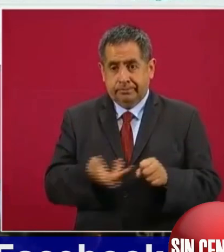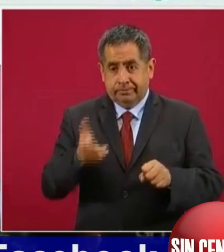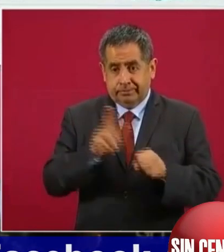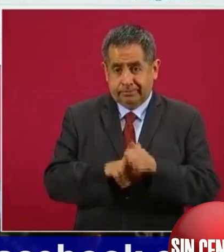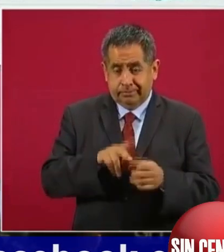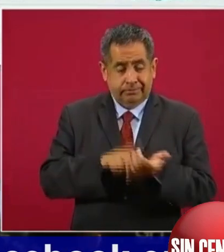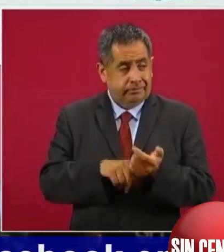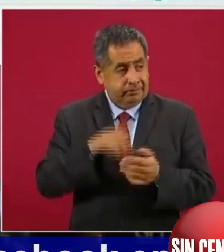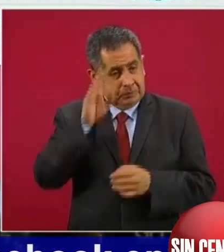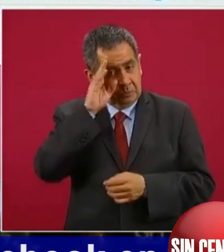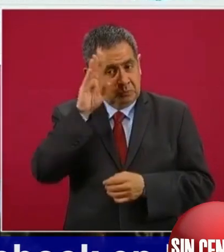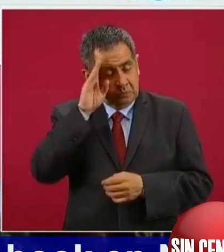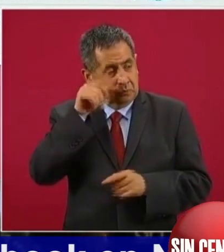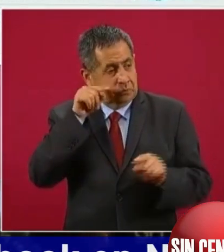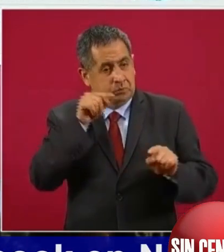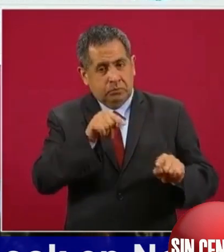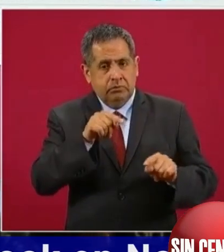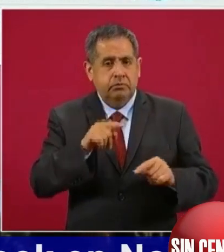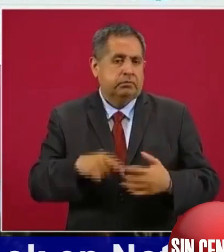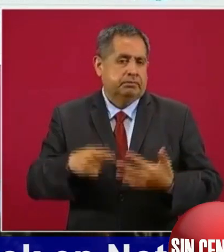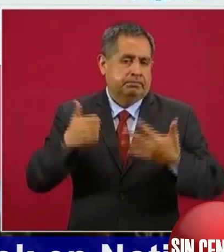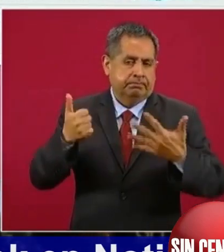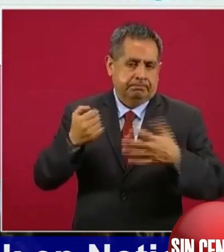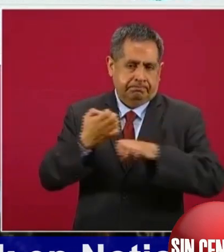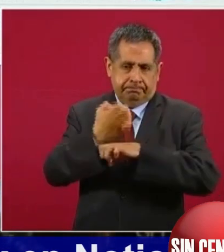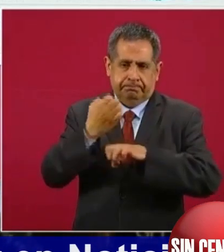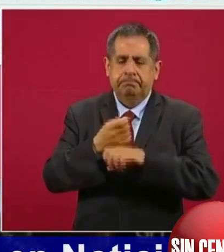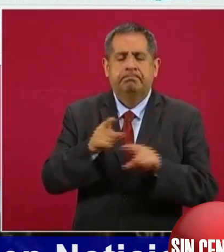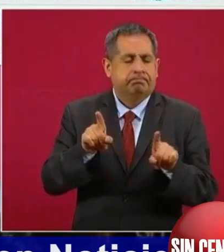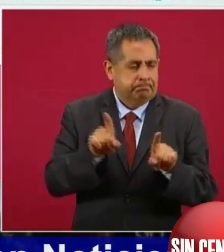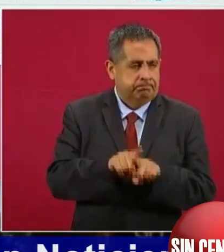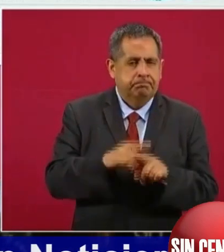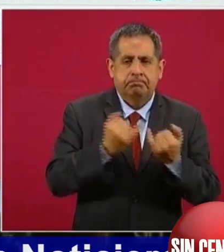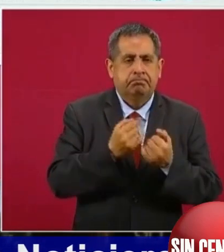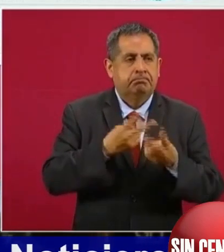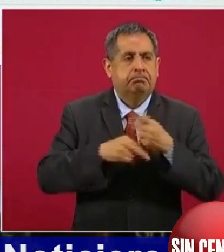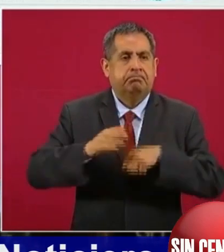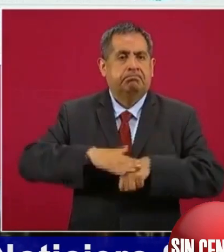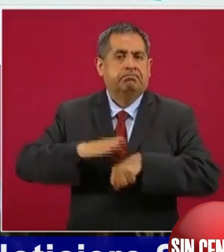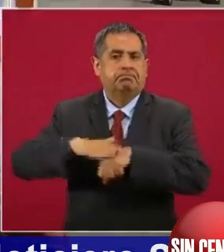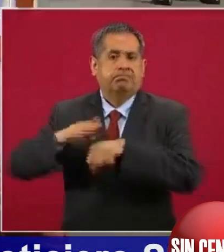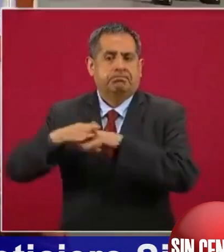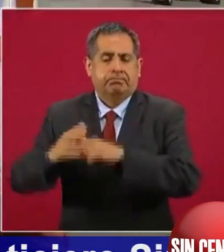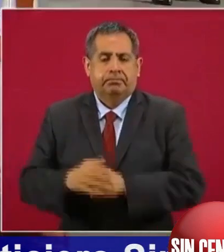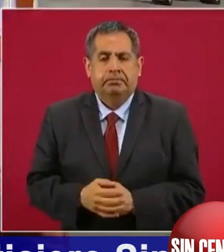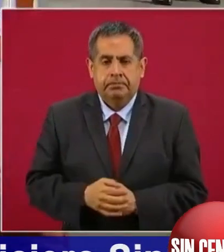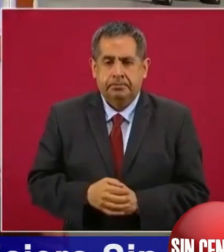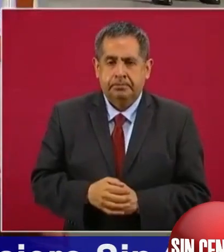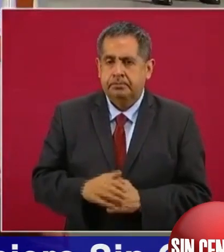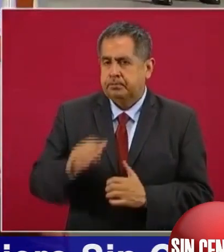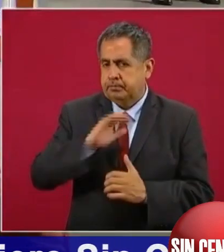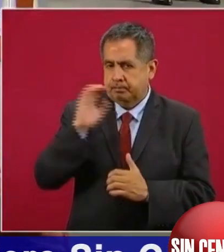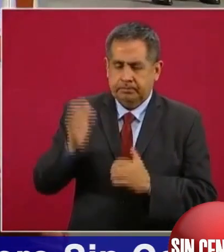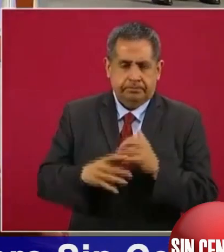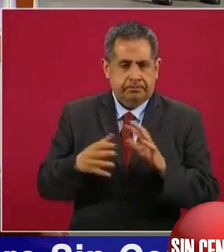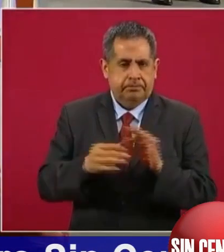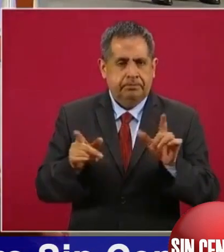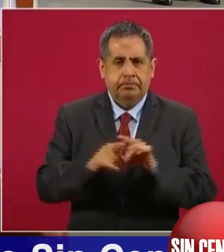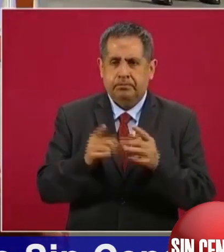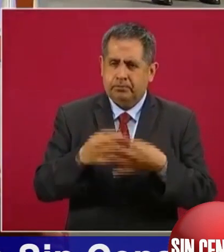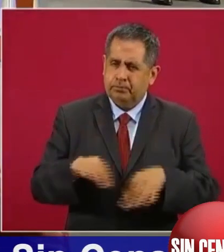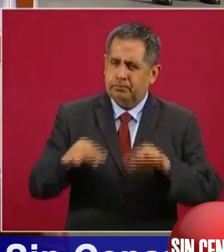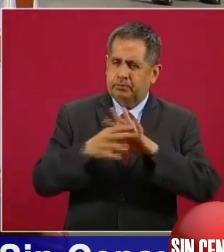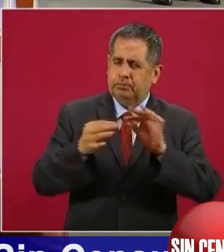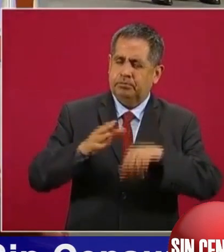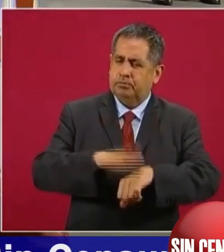hospitalizaciones consistentemente para estos 6 estados que hemos destacado van en ascenso. Cierro diciendo la